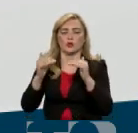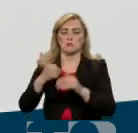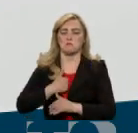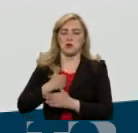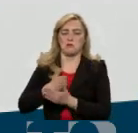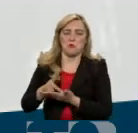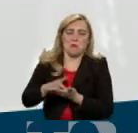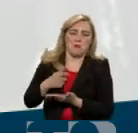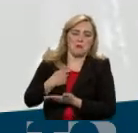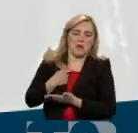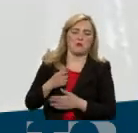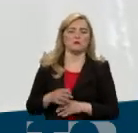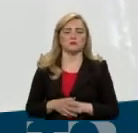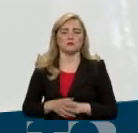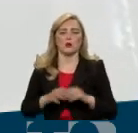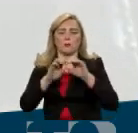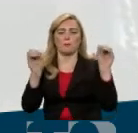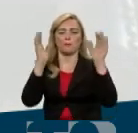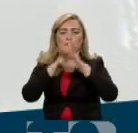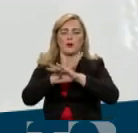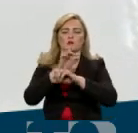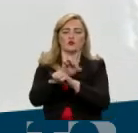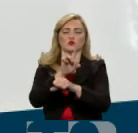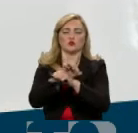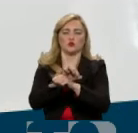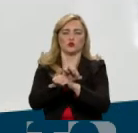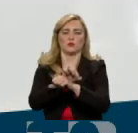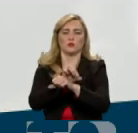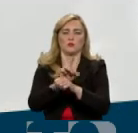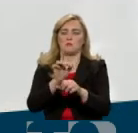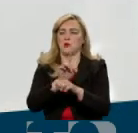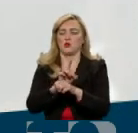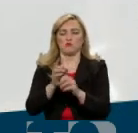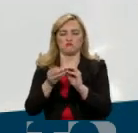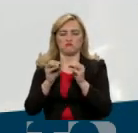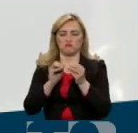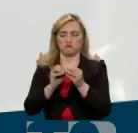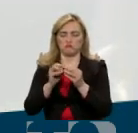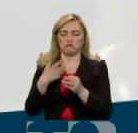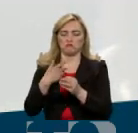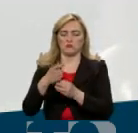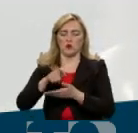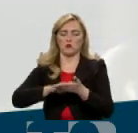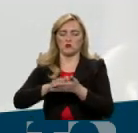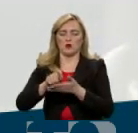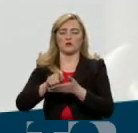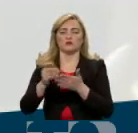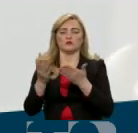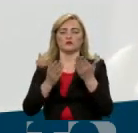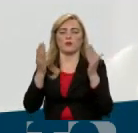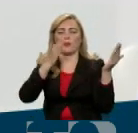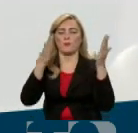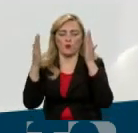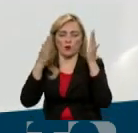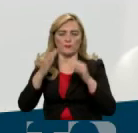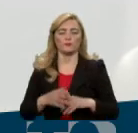autofinanciados y becados, se considerarán médicos en funciones hospitalarias en formación. Suscribirán un contrato de servicios